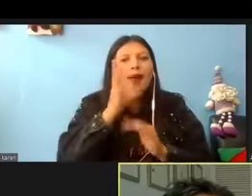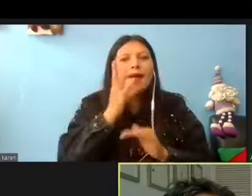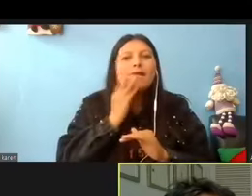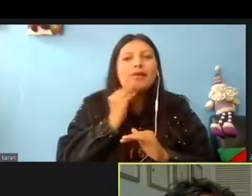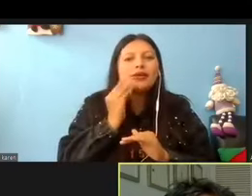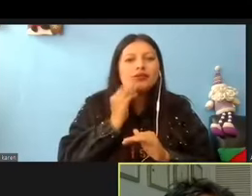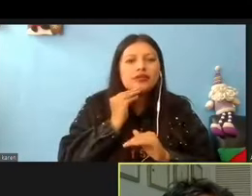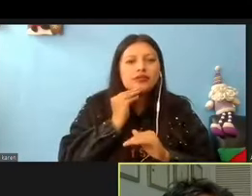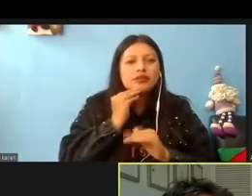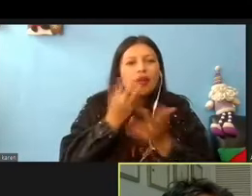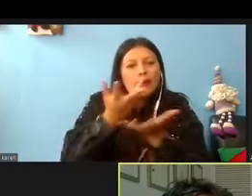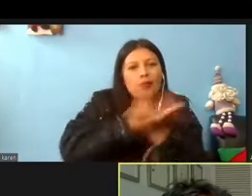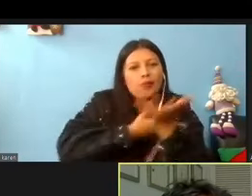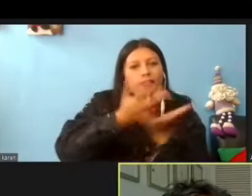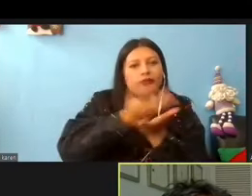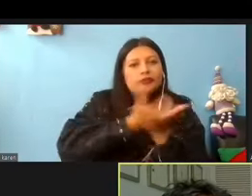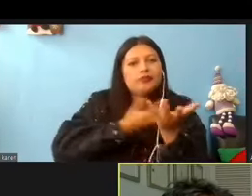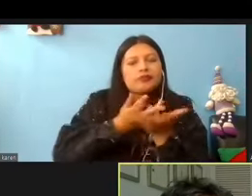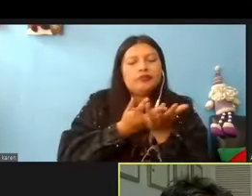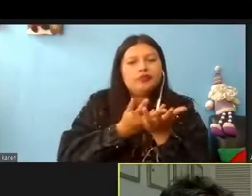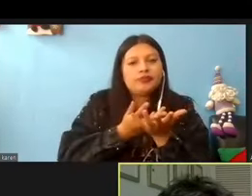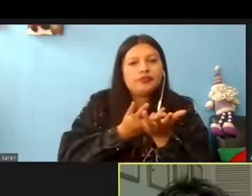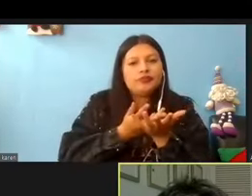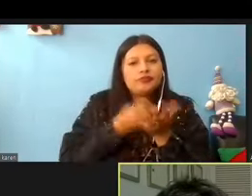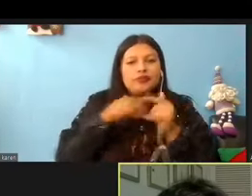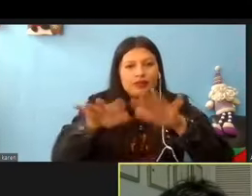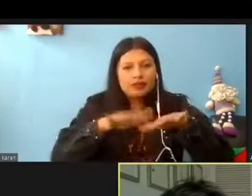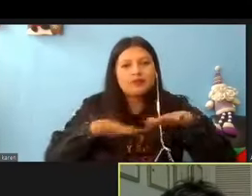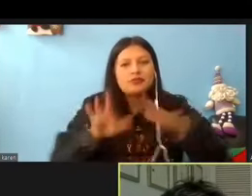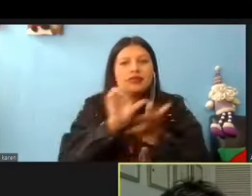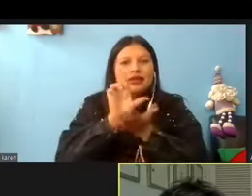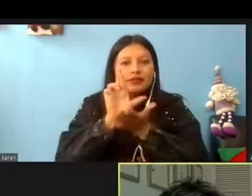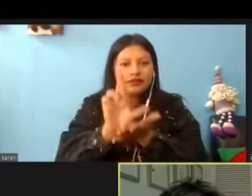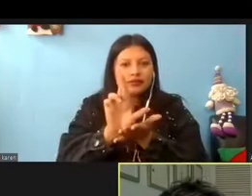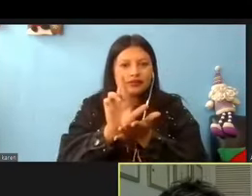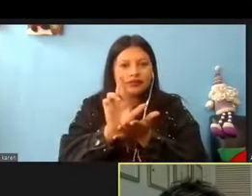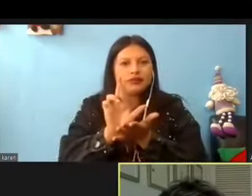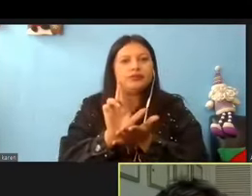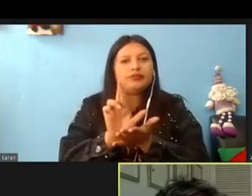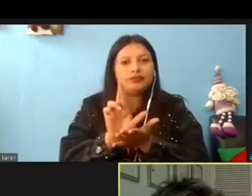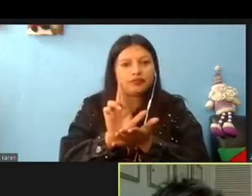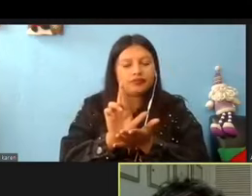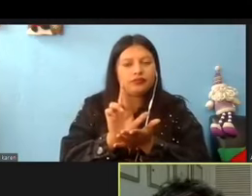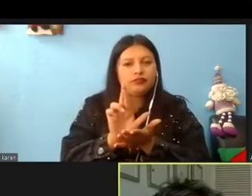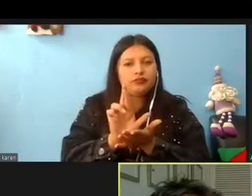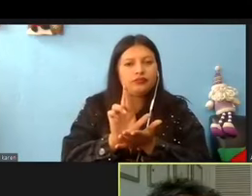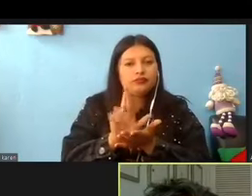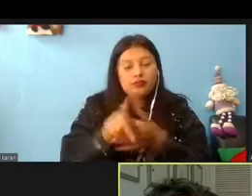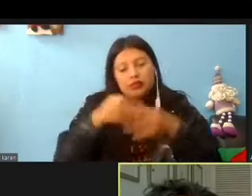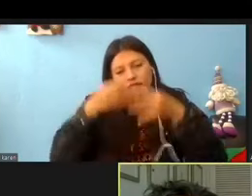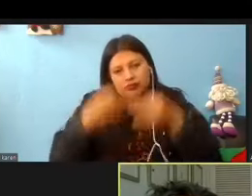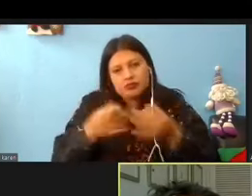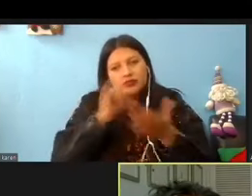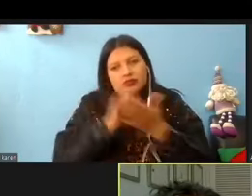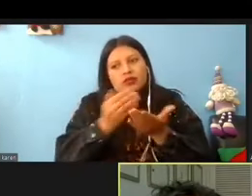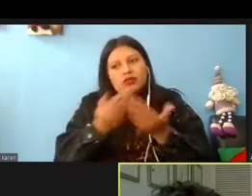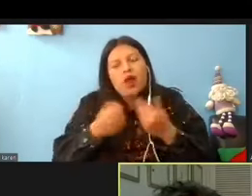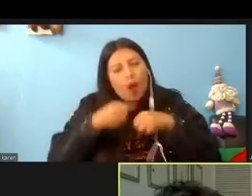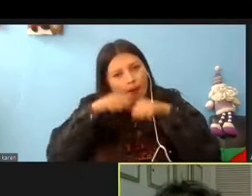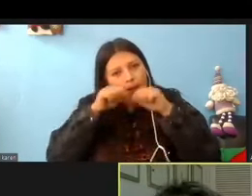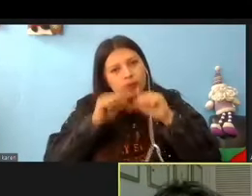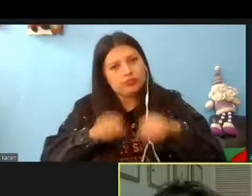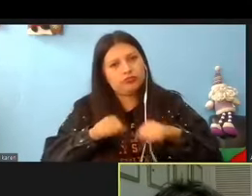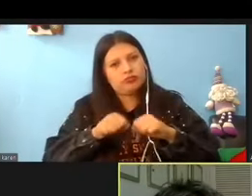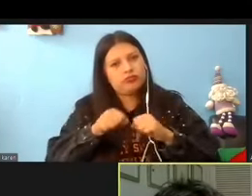experiencias compartidas un escenario de resistencias, que justamente permiten que